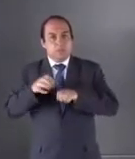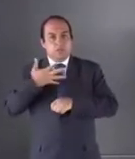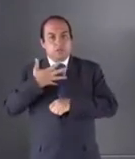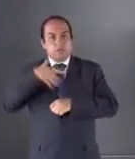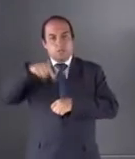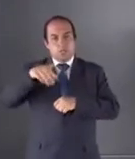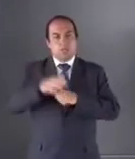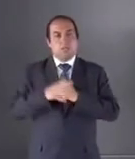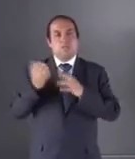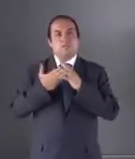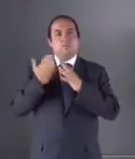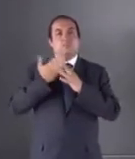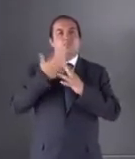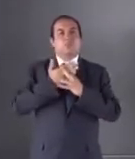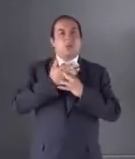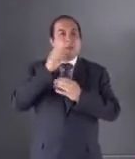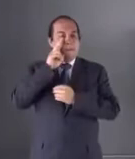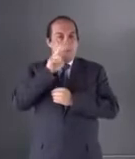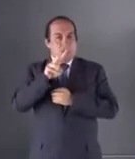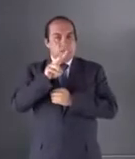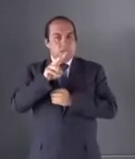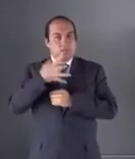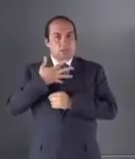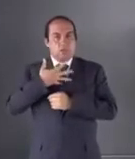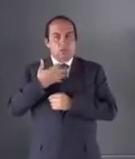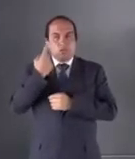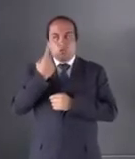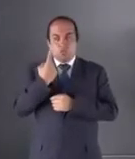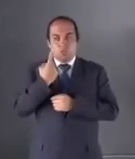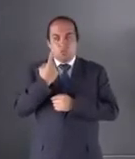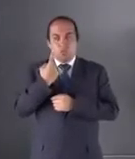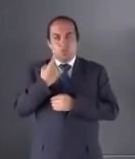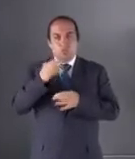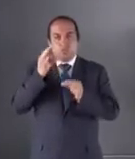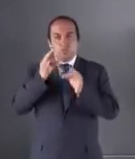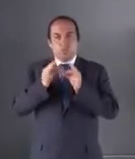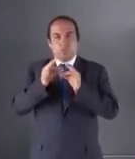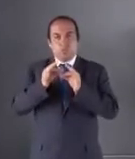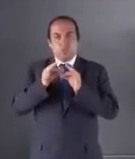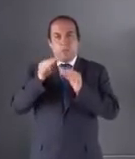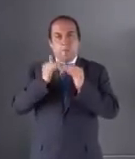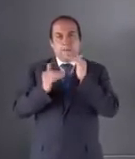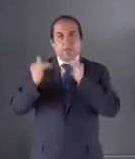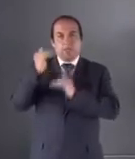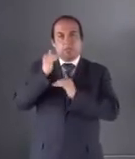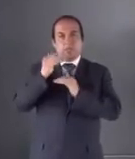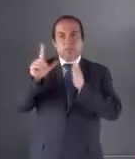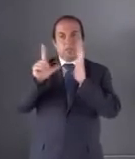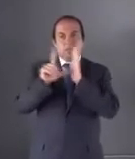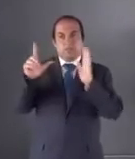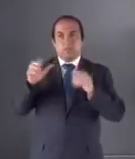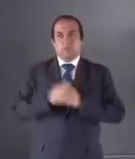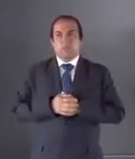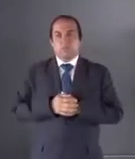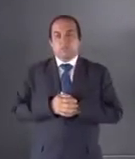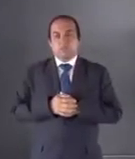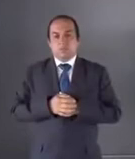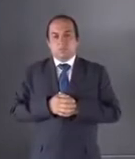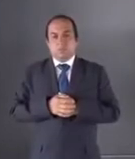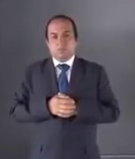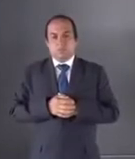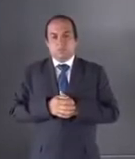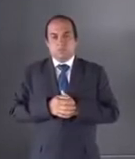estas estaciones. Como ven, estamos en uno de los puntos más altos de la línea.